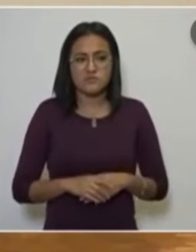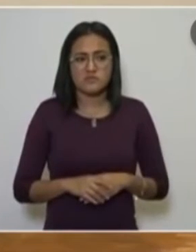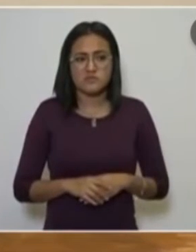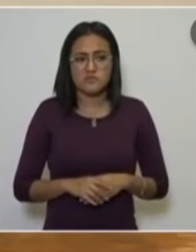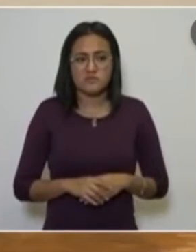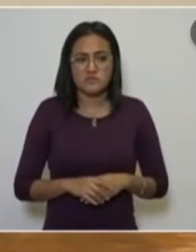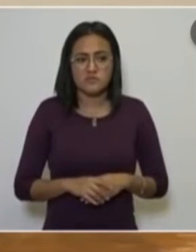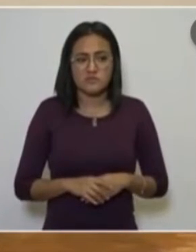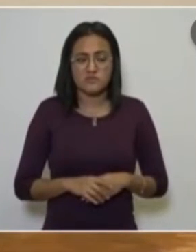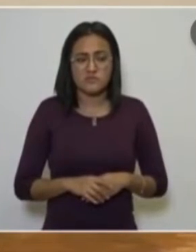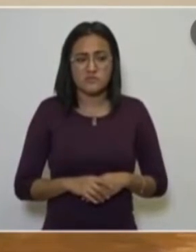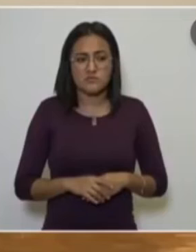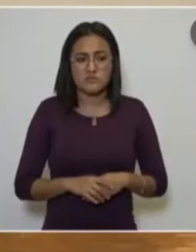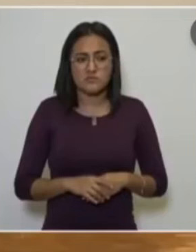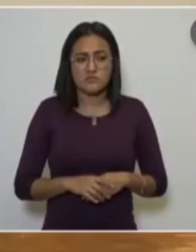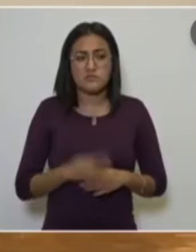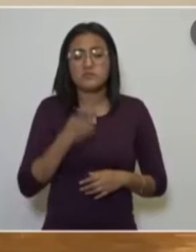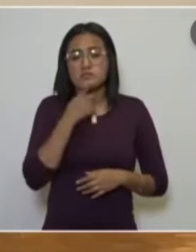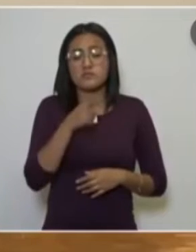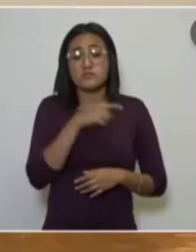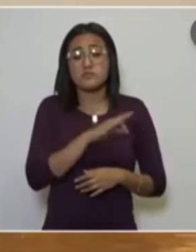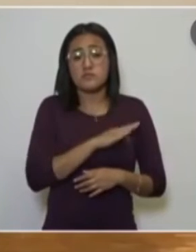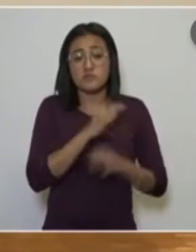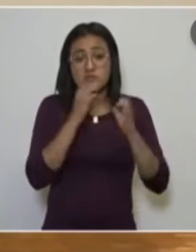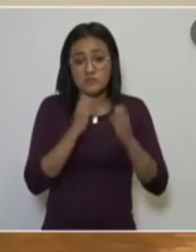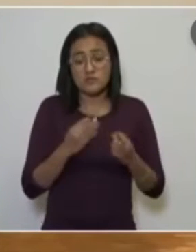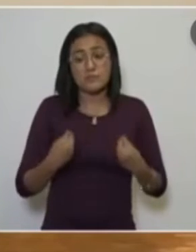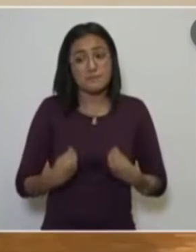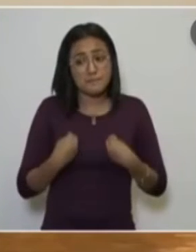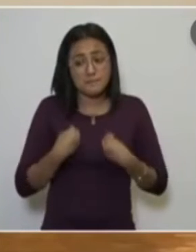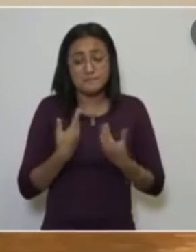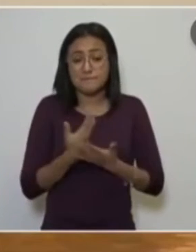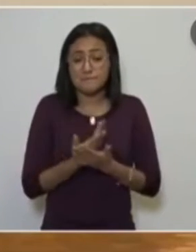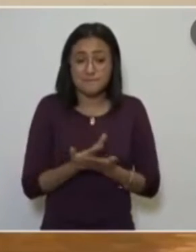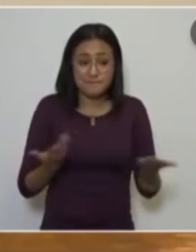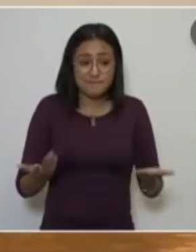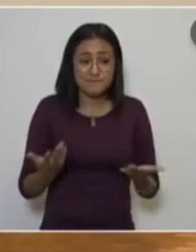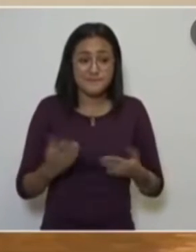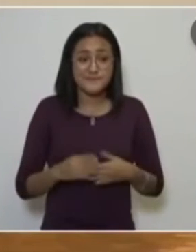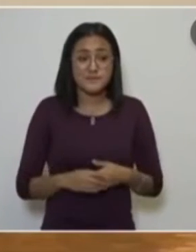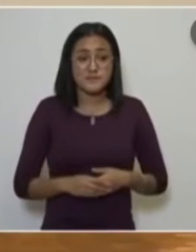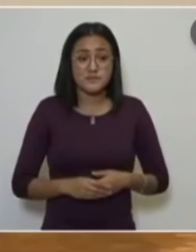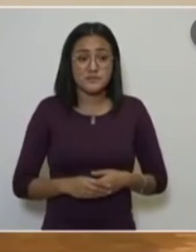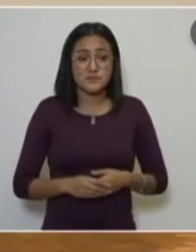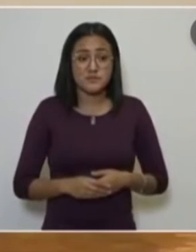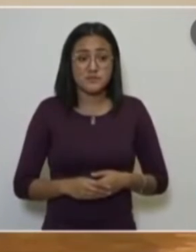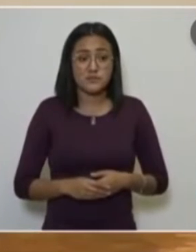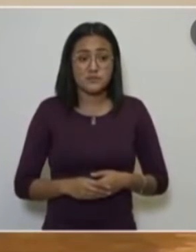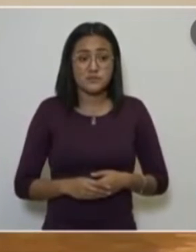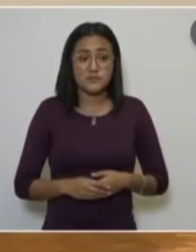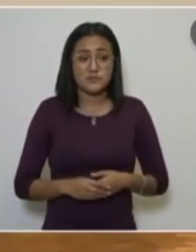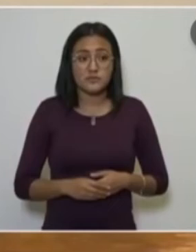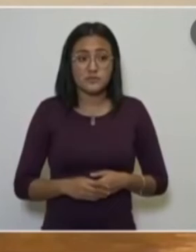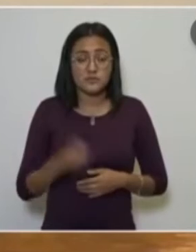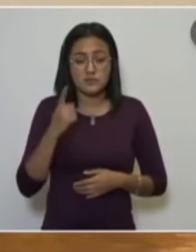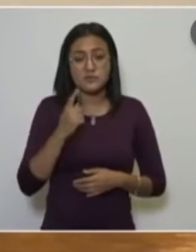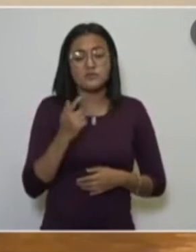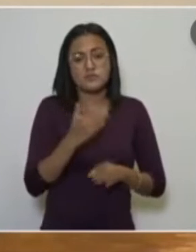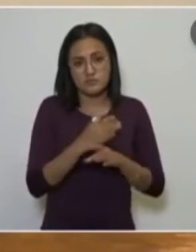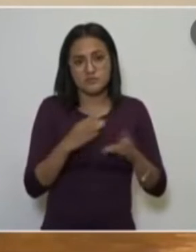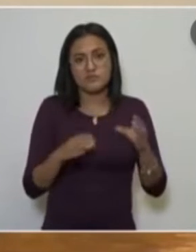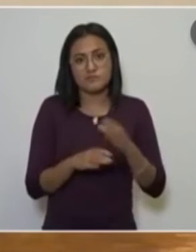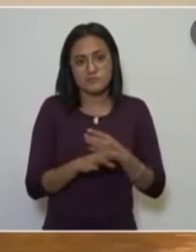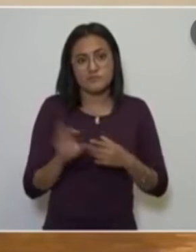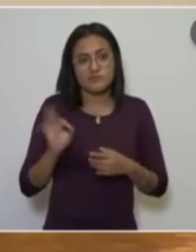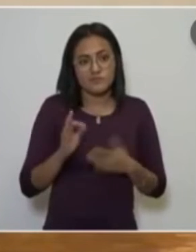les digo que mantengan la fe de que estén vivos también complicada las cosas